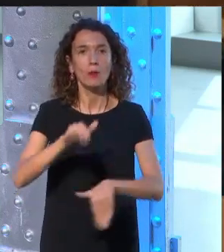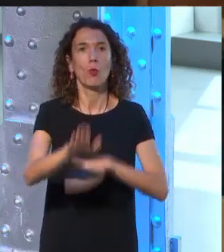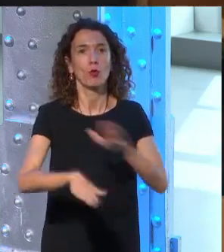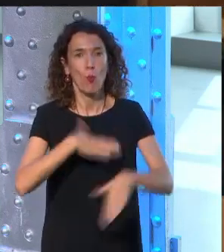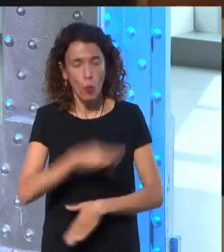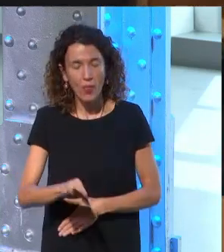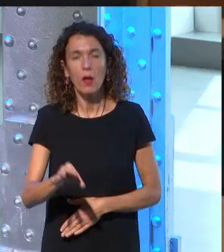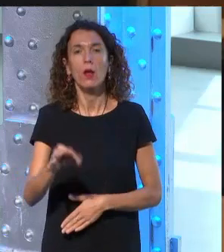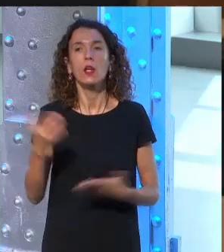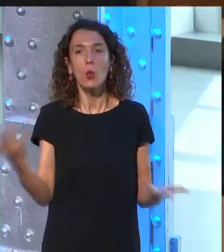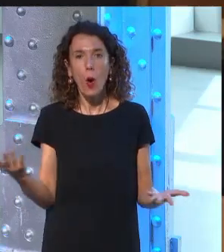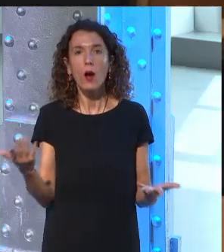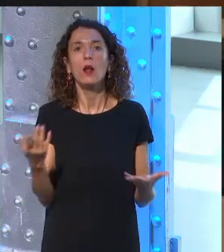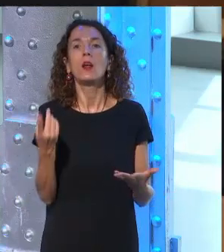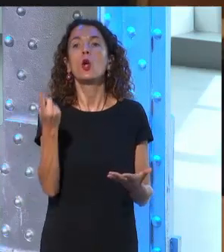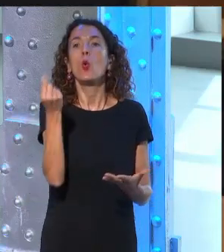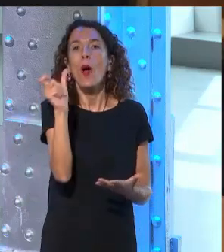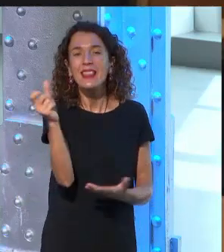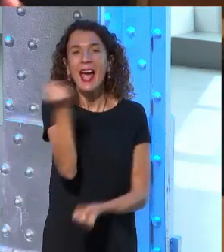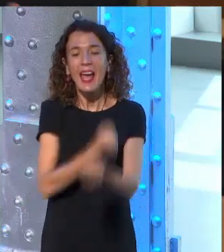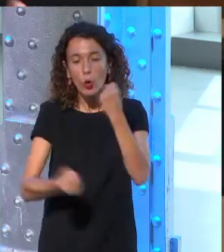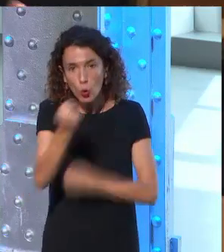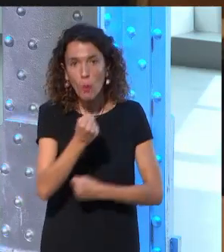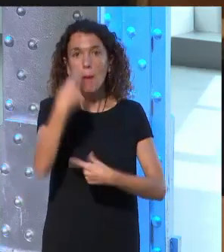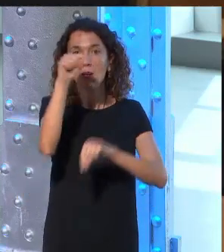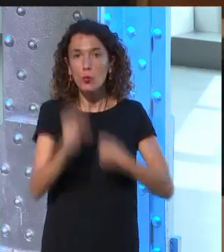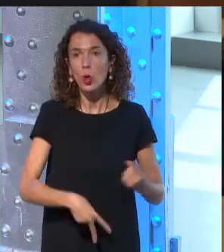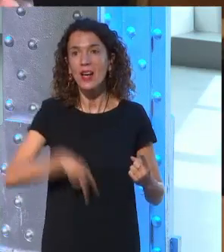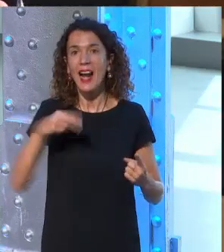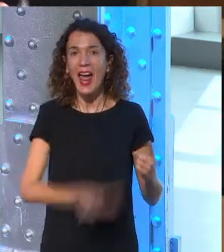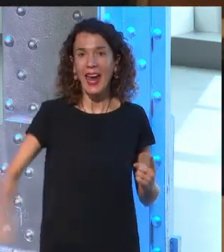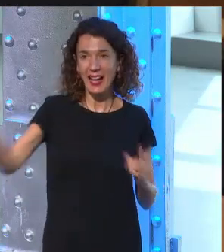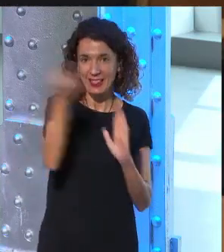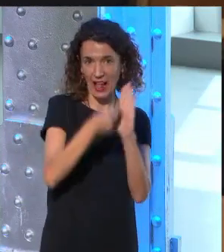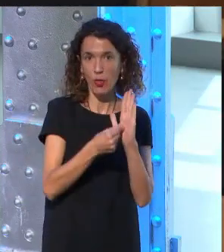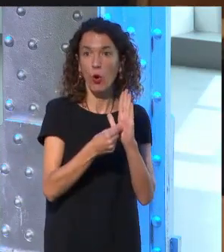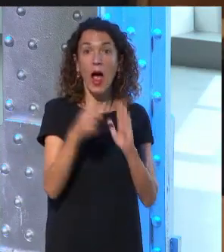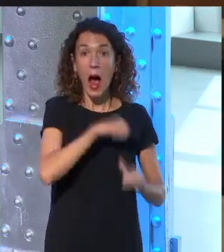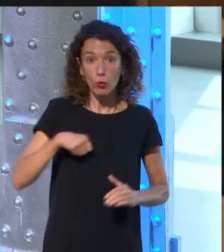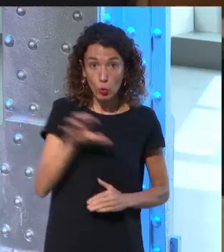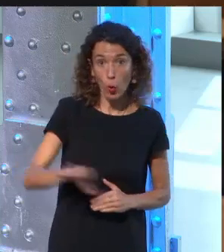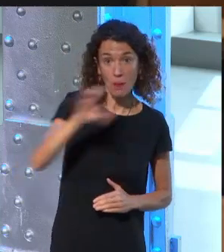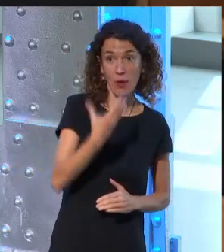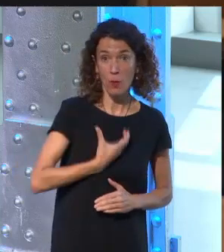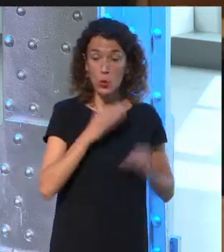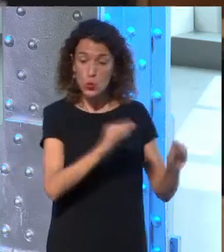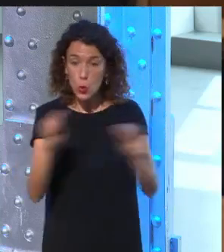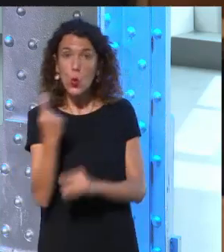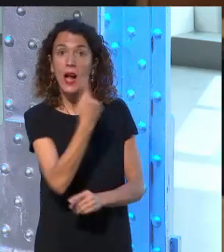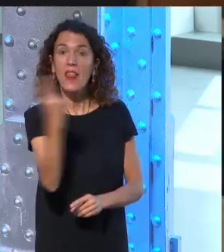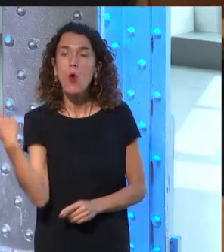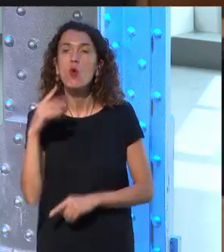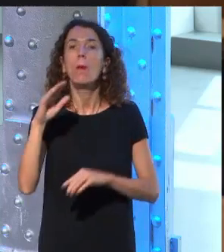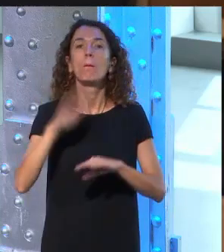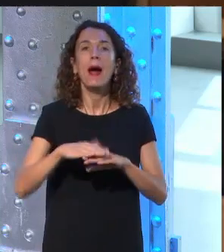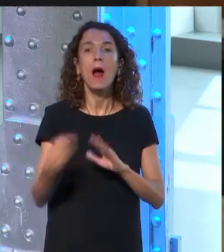diciendo, ¿cuál es la cuantía económica en los presupuestos generales del Estado, de cada autonomía y de cada ayuntamiento para